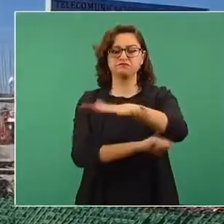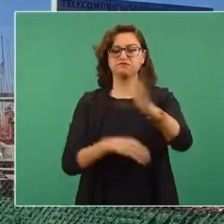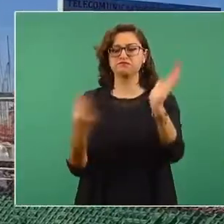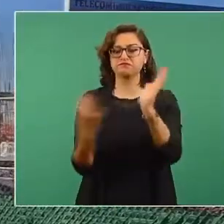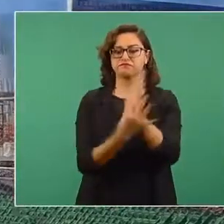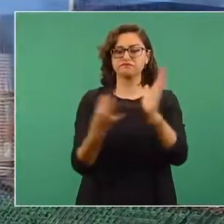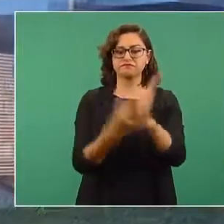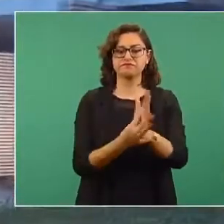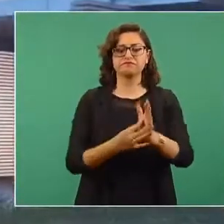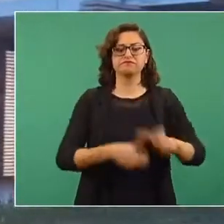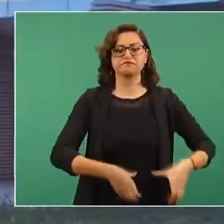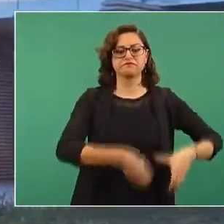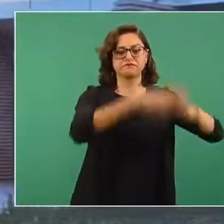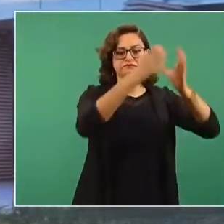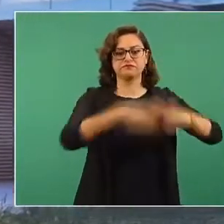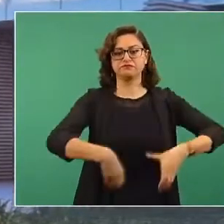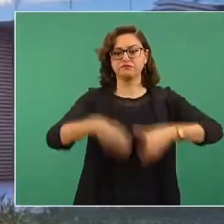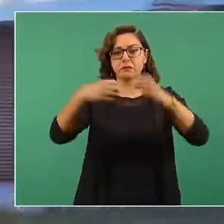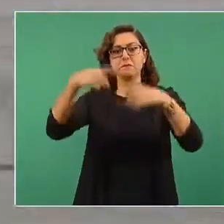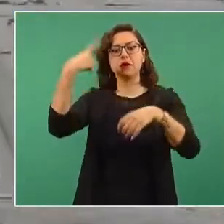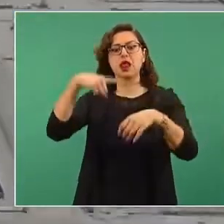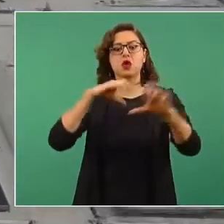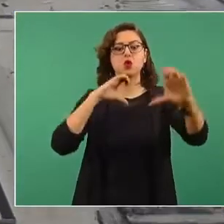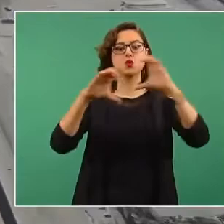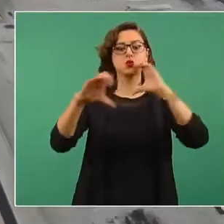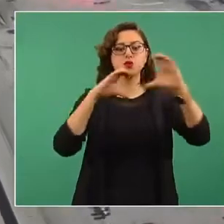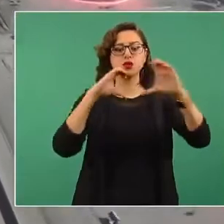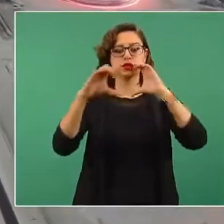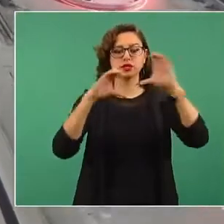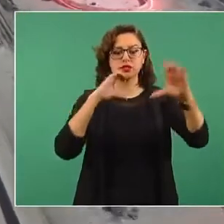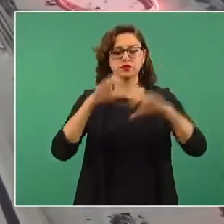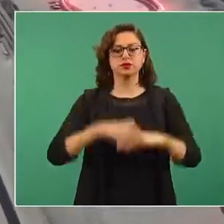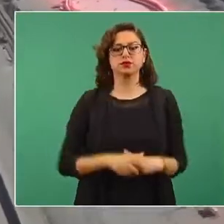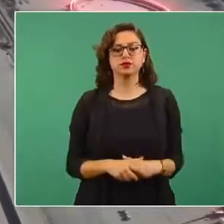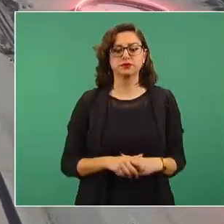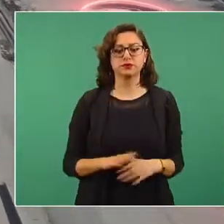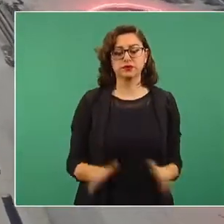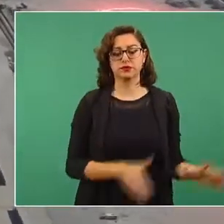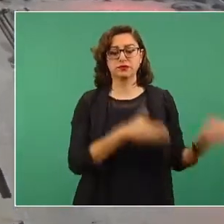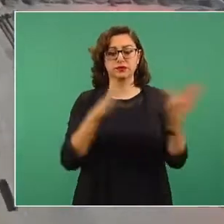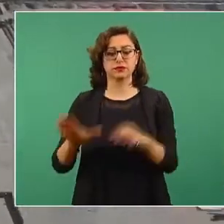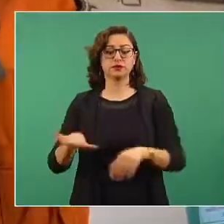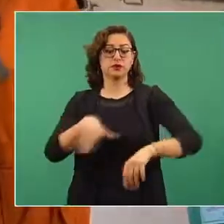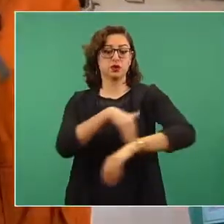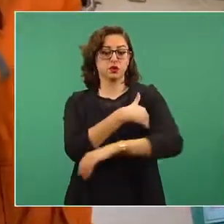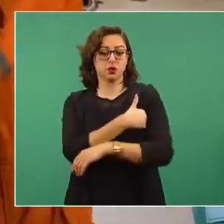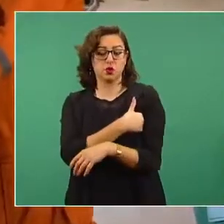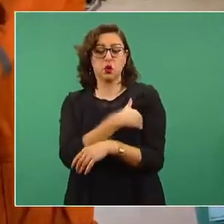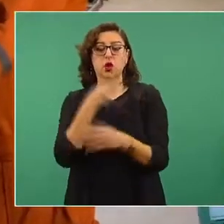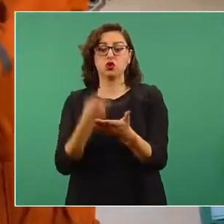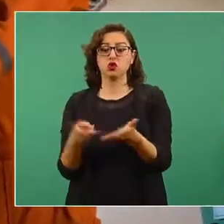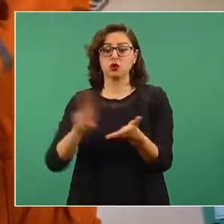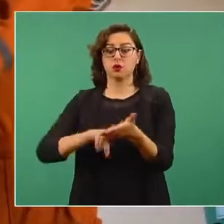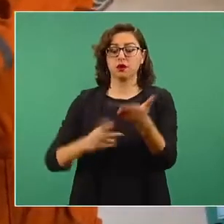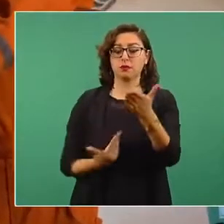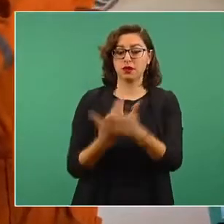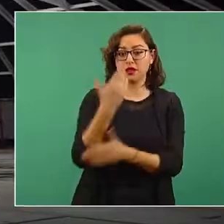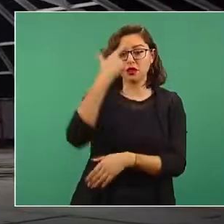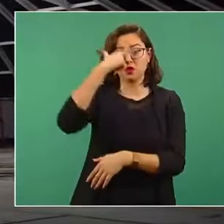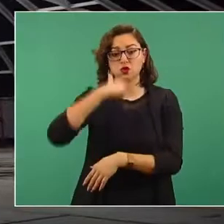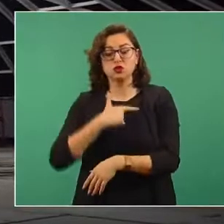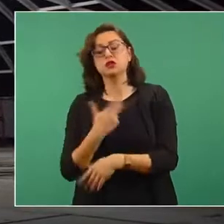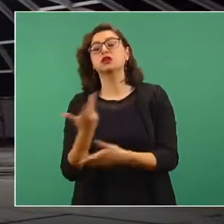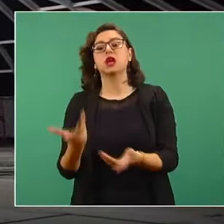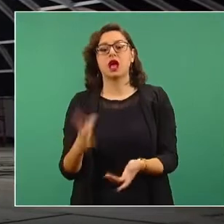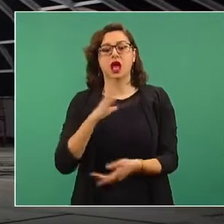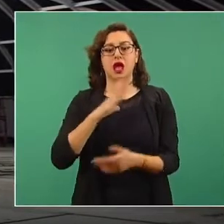y columnas en el edificio de telecomunicaciones. En el área de almacenamiento, se realizan trabajos de doble turno en el área de tanques verticales con